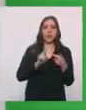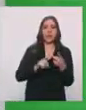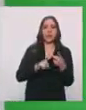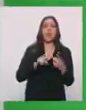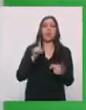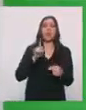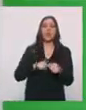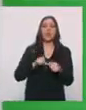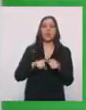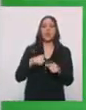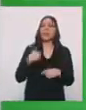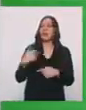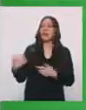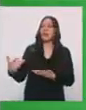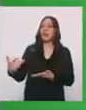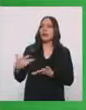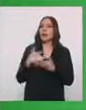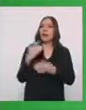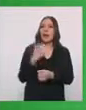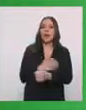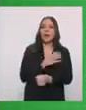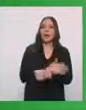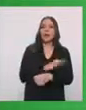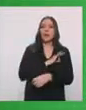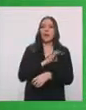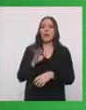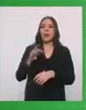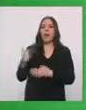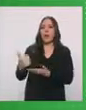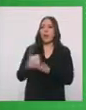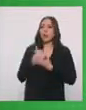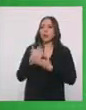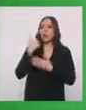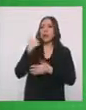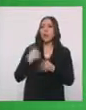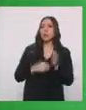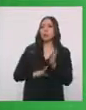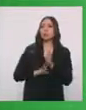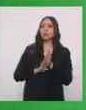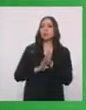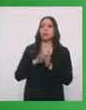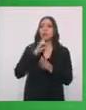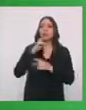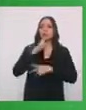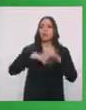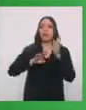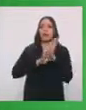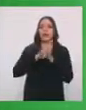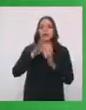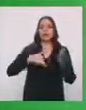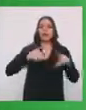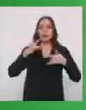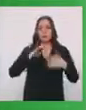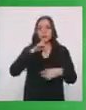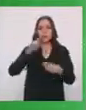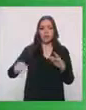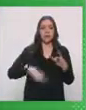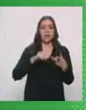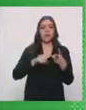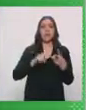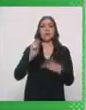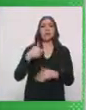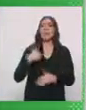puedo acompañar para agarrarme y facilitar un crecimiento y un entendimiento de lo adverso y de lo próspero, y lo que determinantemente me falta por